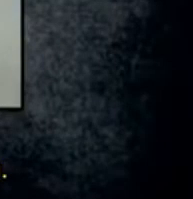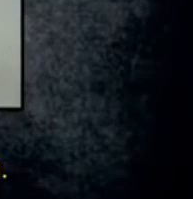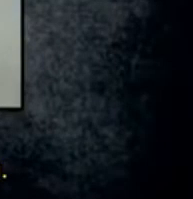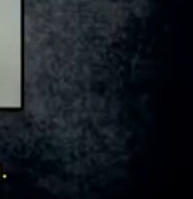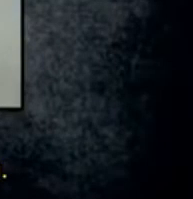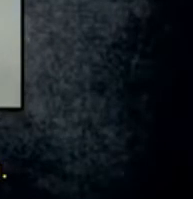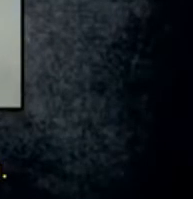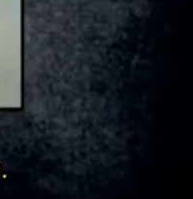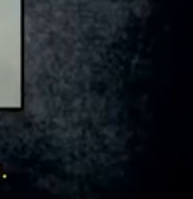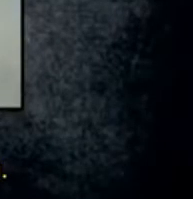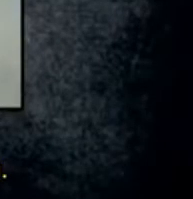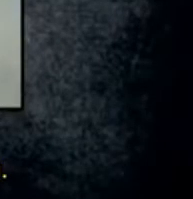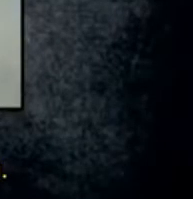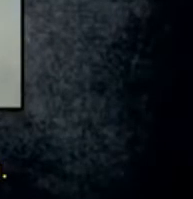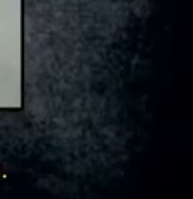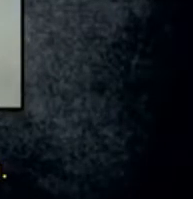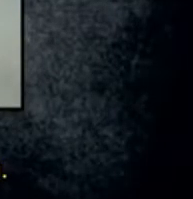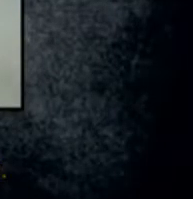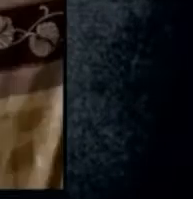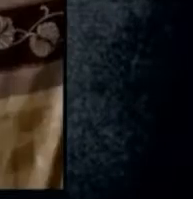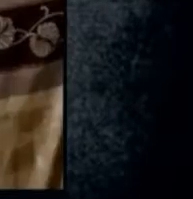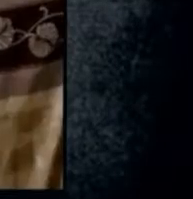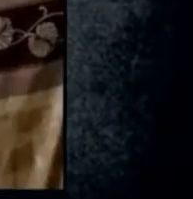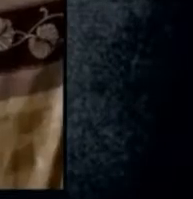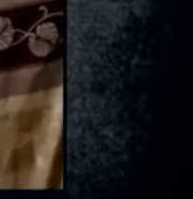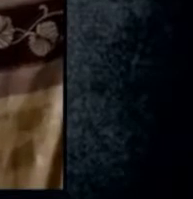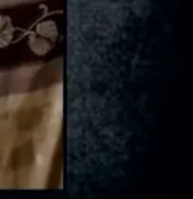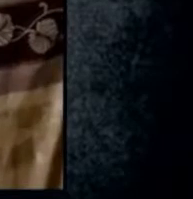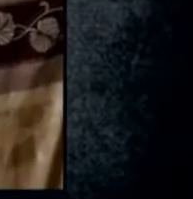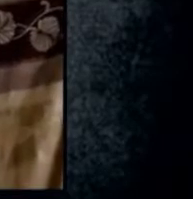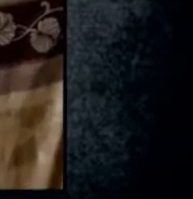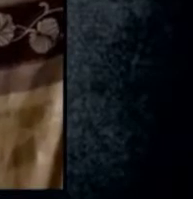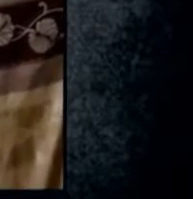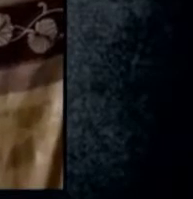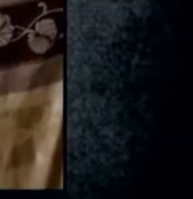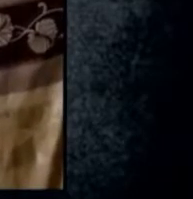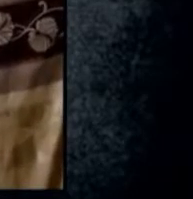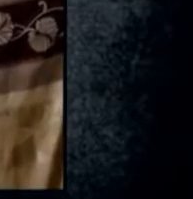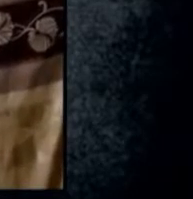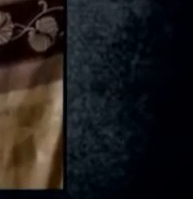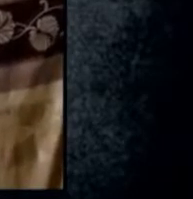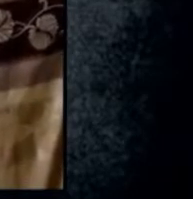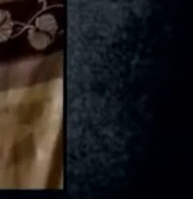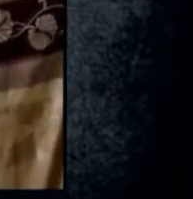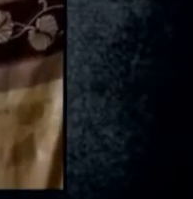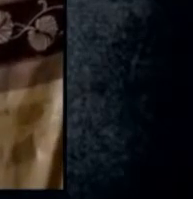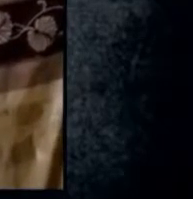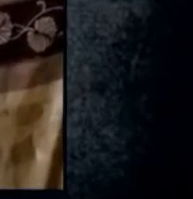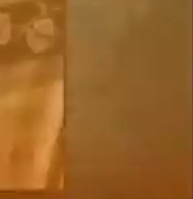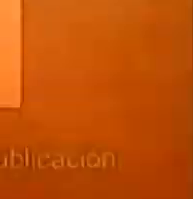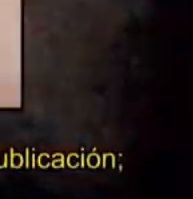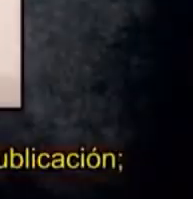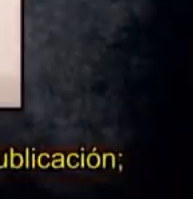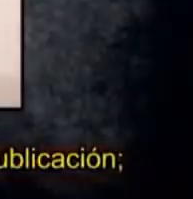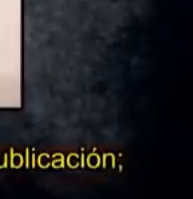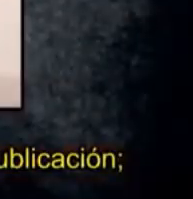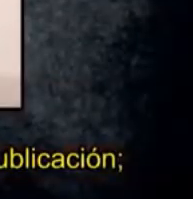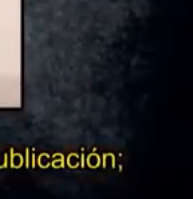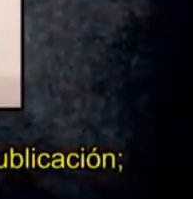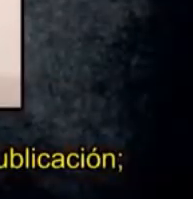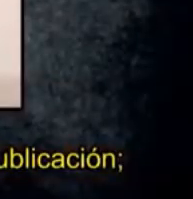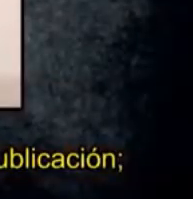hay un canal para comuníquese a quienes corresponda para así publicaciones pueblo